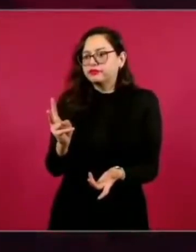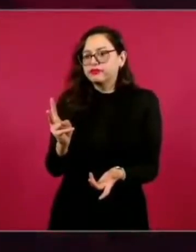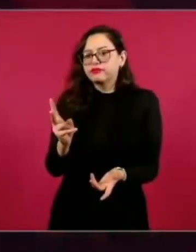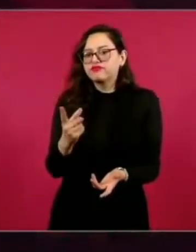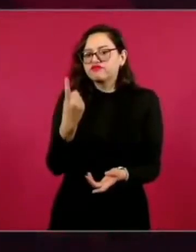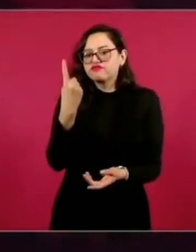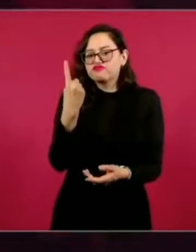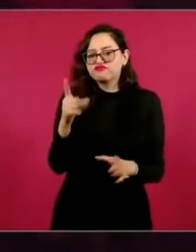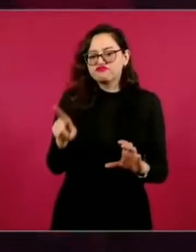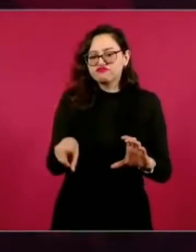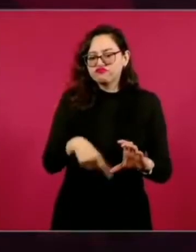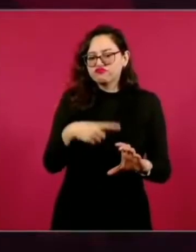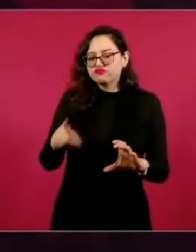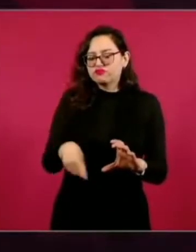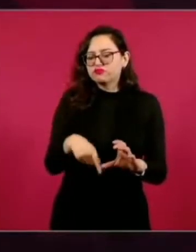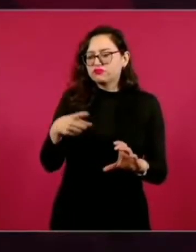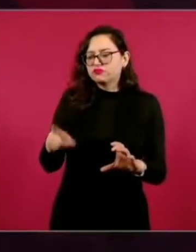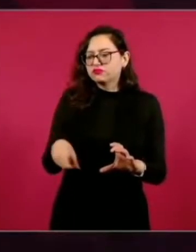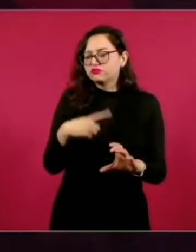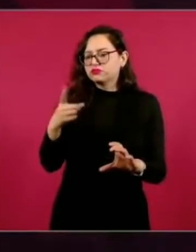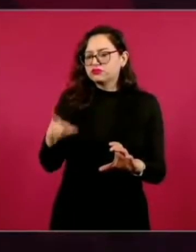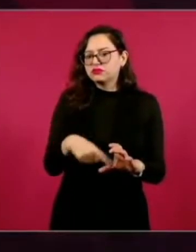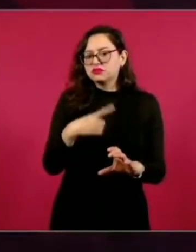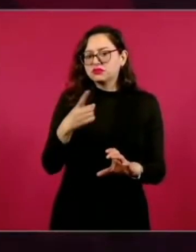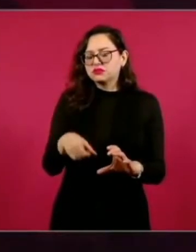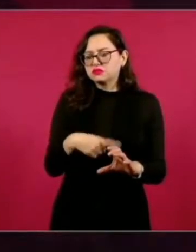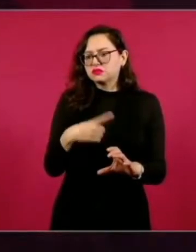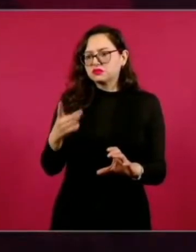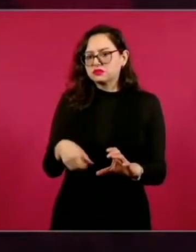y eso mediodía,